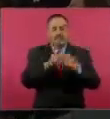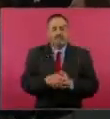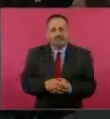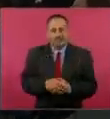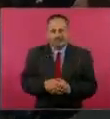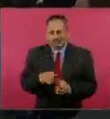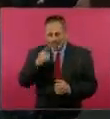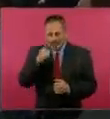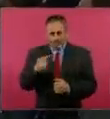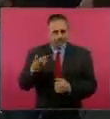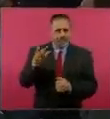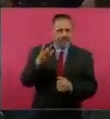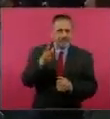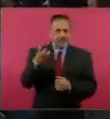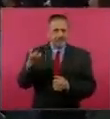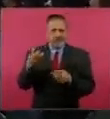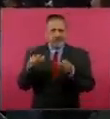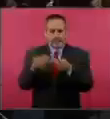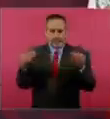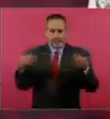300 metros,